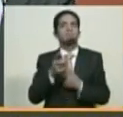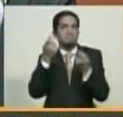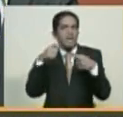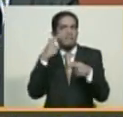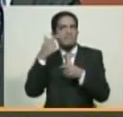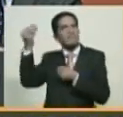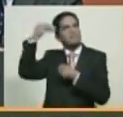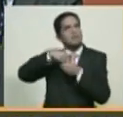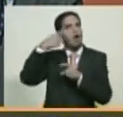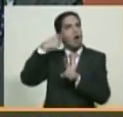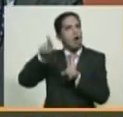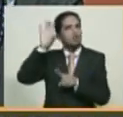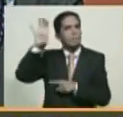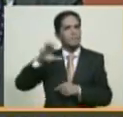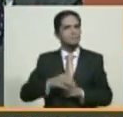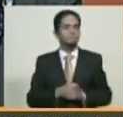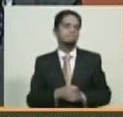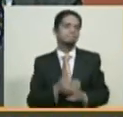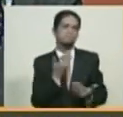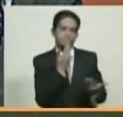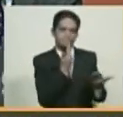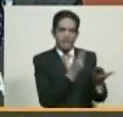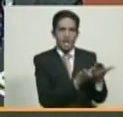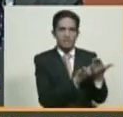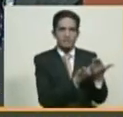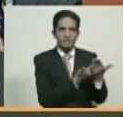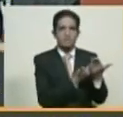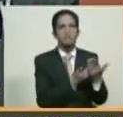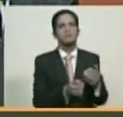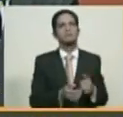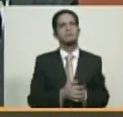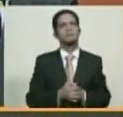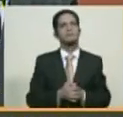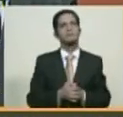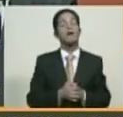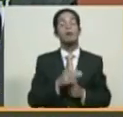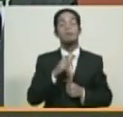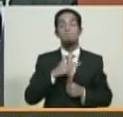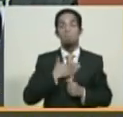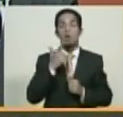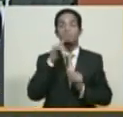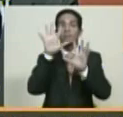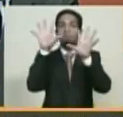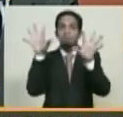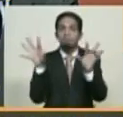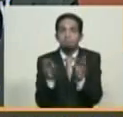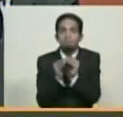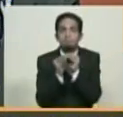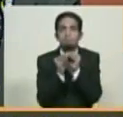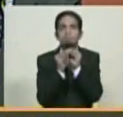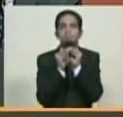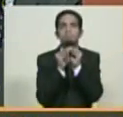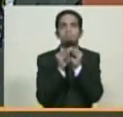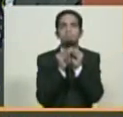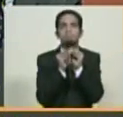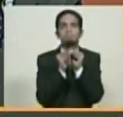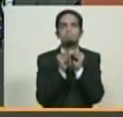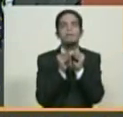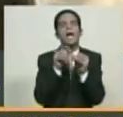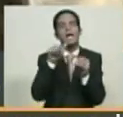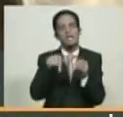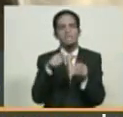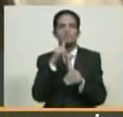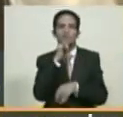internacional. Muchas gracias, vicepresidenta. ¿Podría resumirse esto que quisiera compartir con